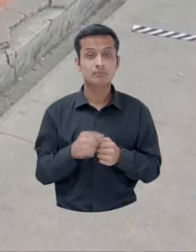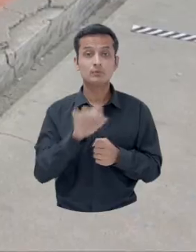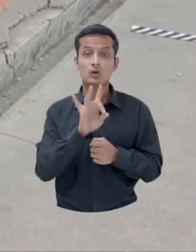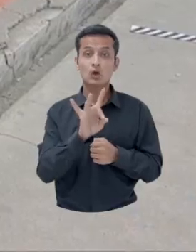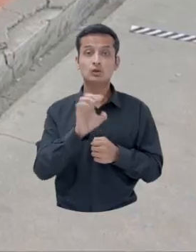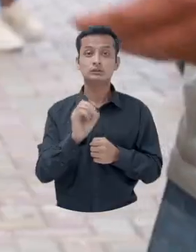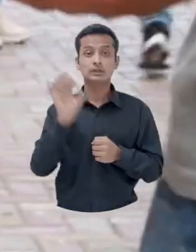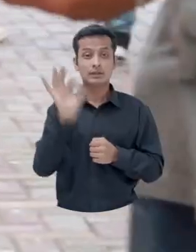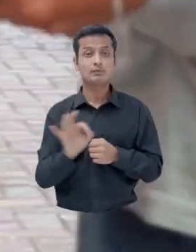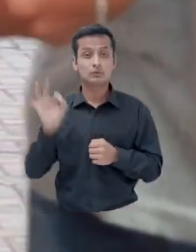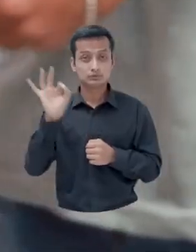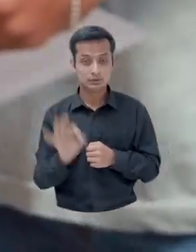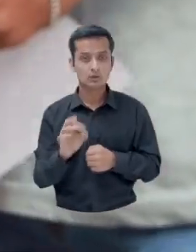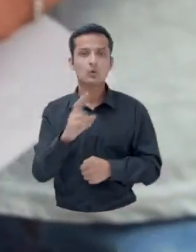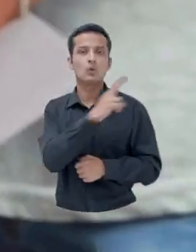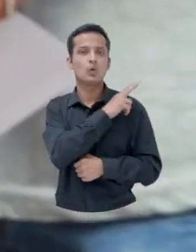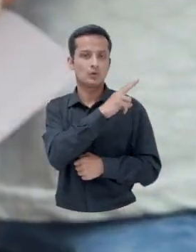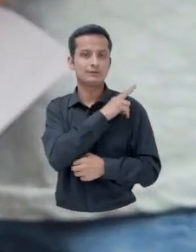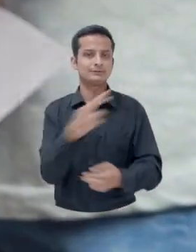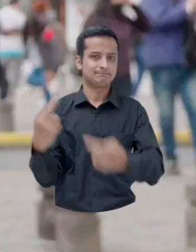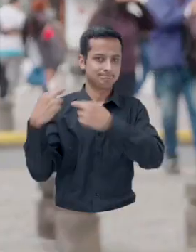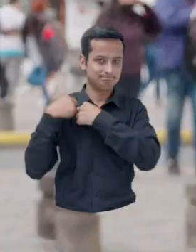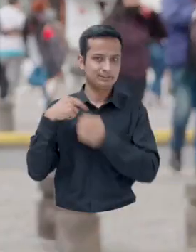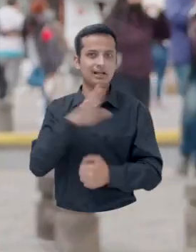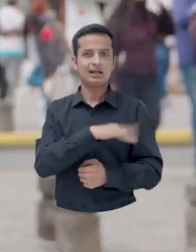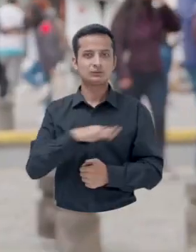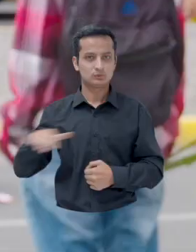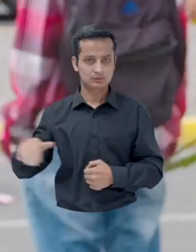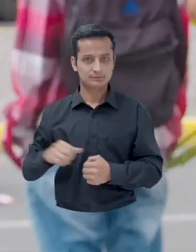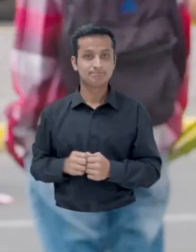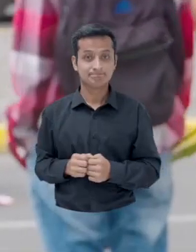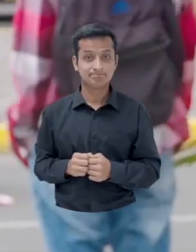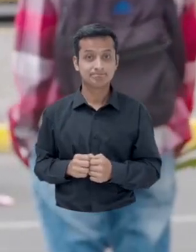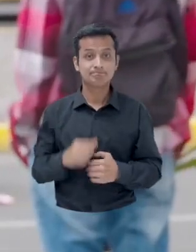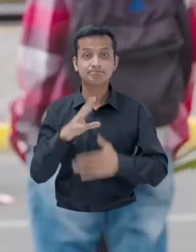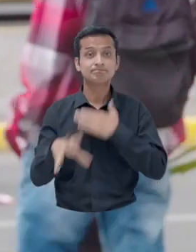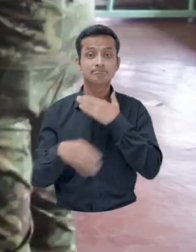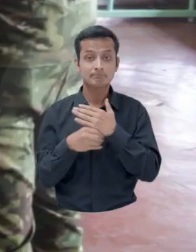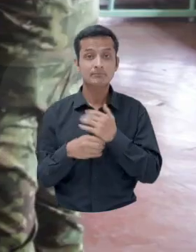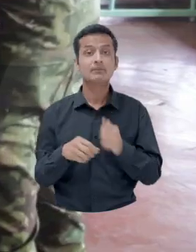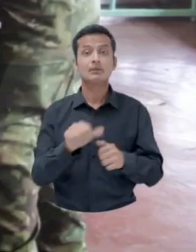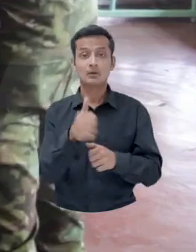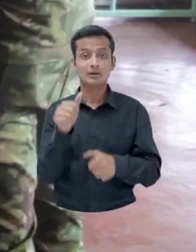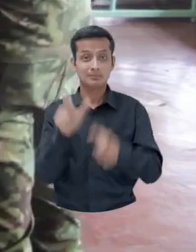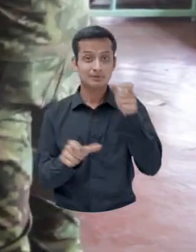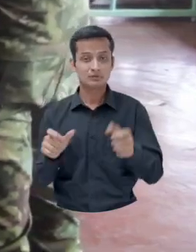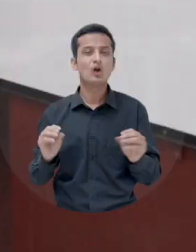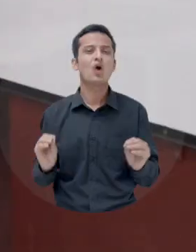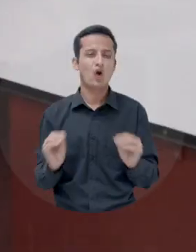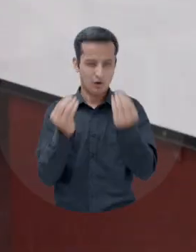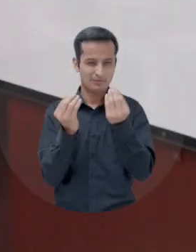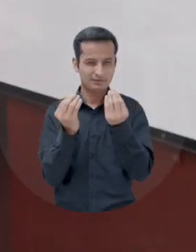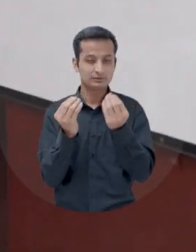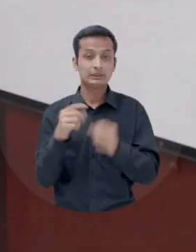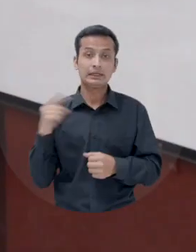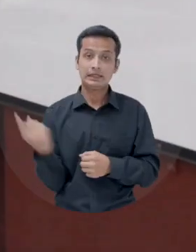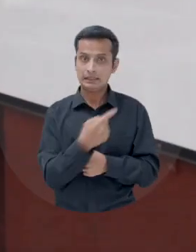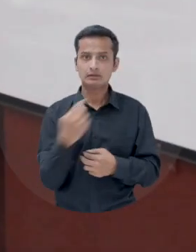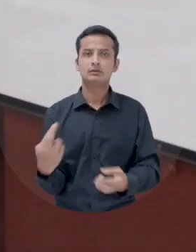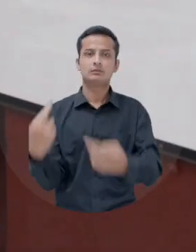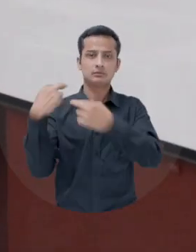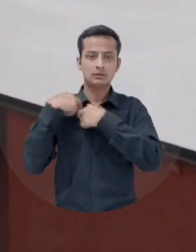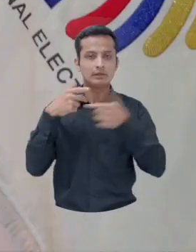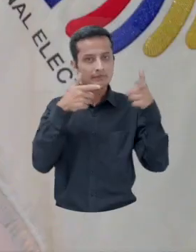y provienen en un 80% de las universidades ecuatorianas. Dichos ciudadanos, en su mayoría